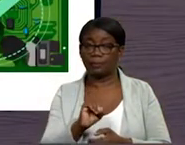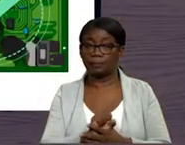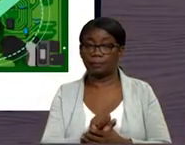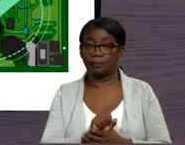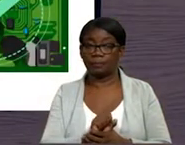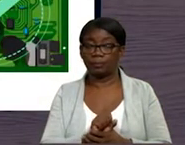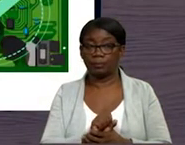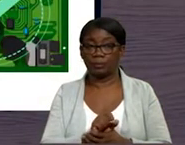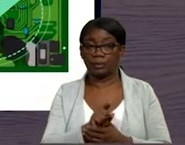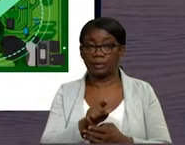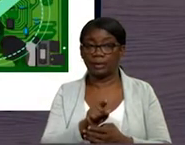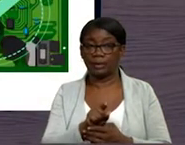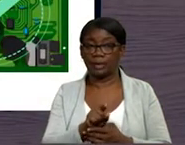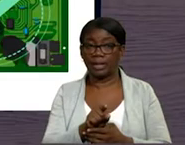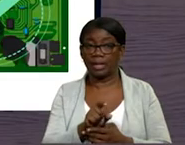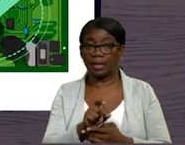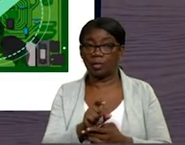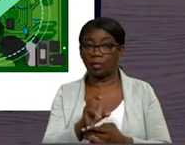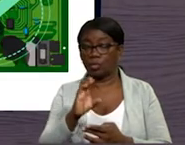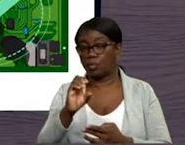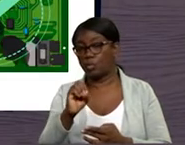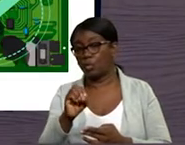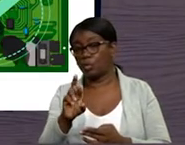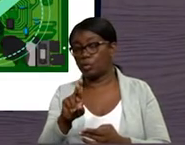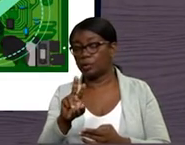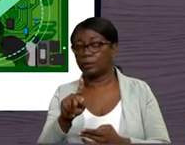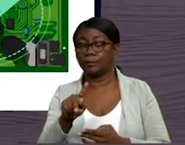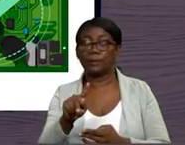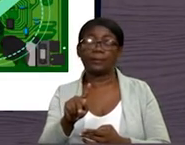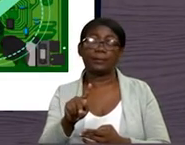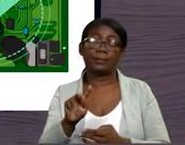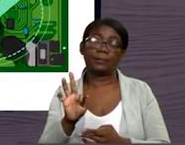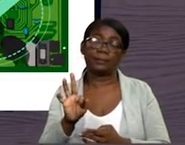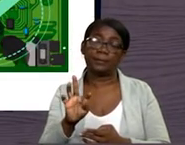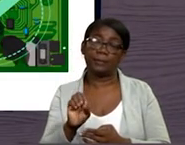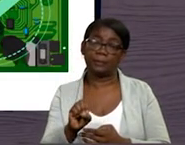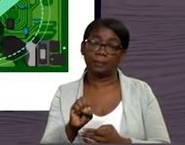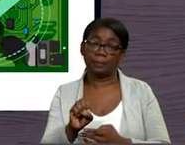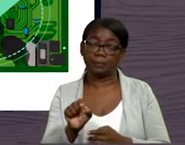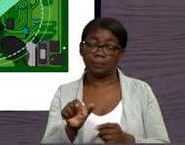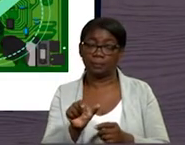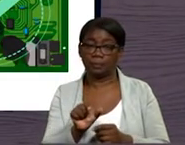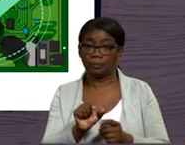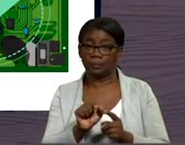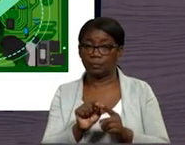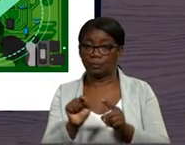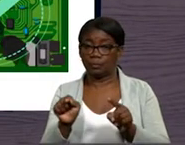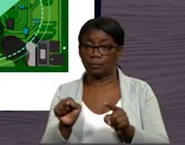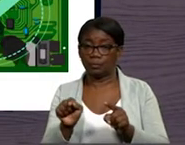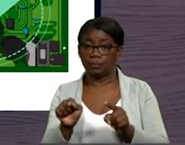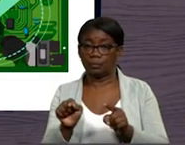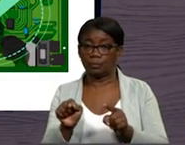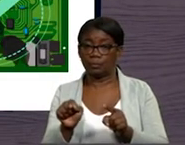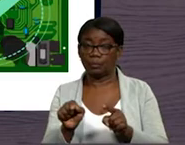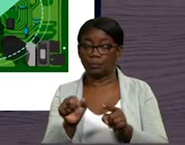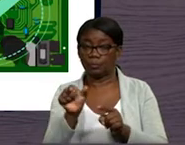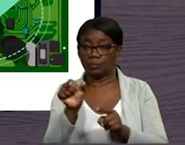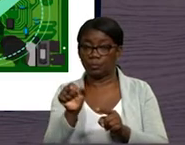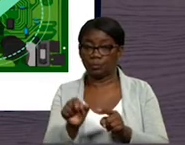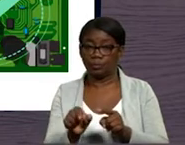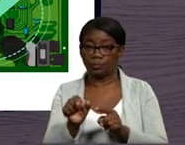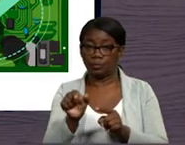está en cortocircuito, normalmente se coloca el lagarto en el ground de la